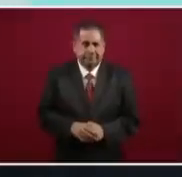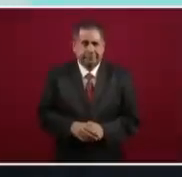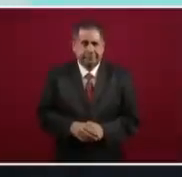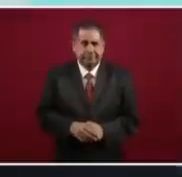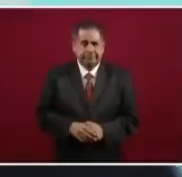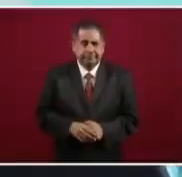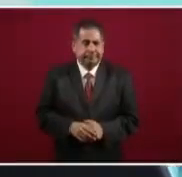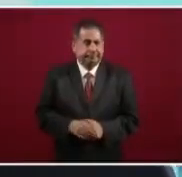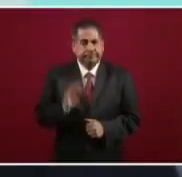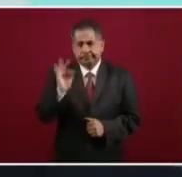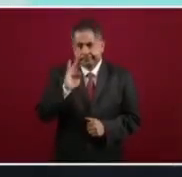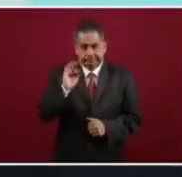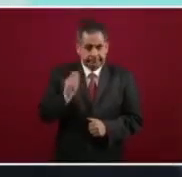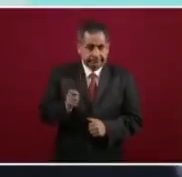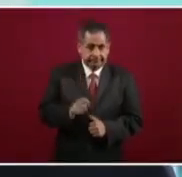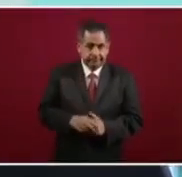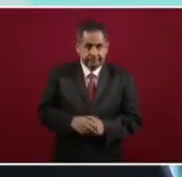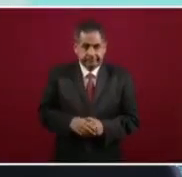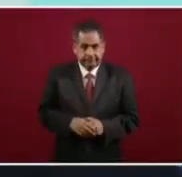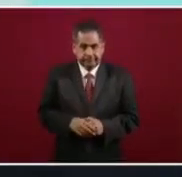si usted es este